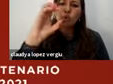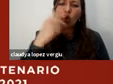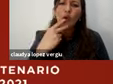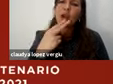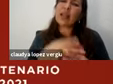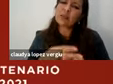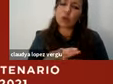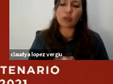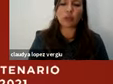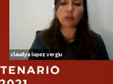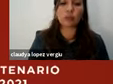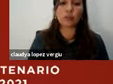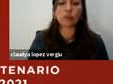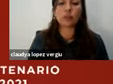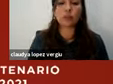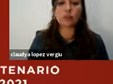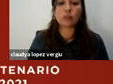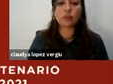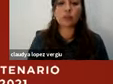Gracias, Usiela, anteriormente.